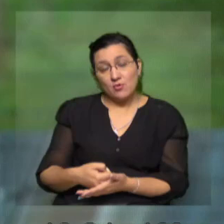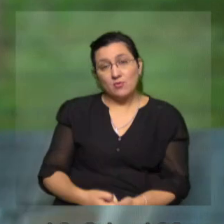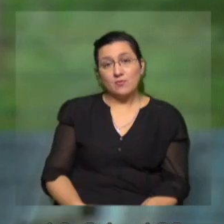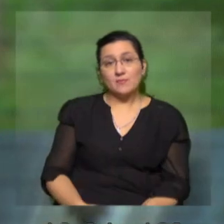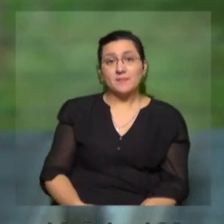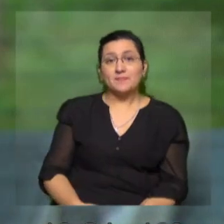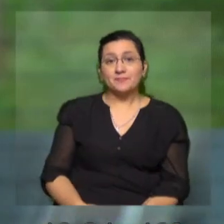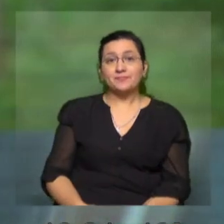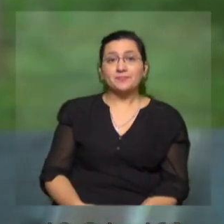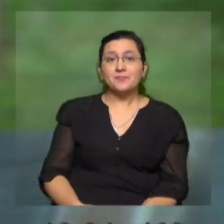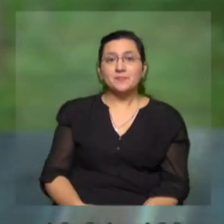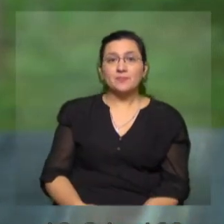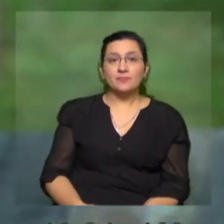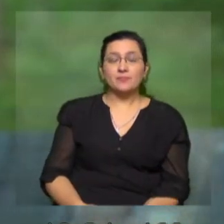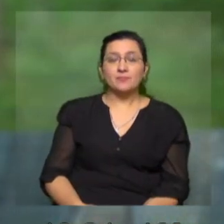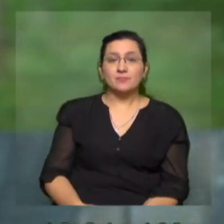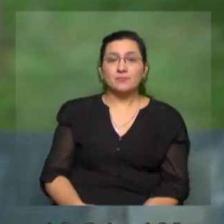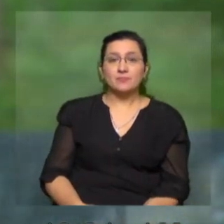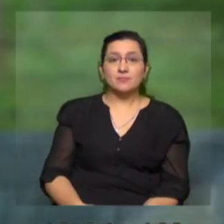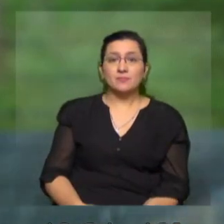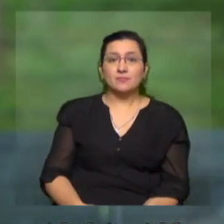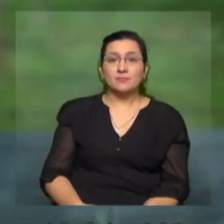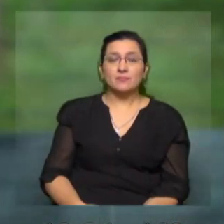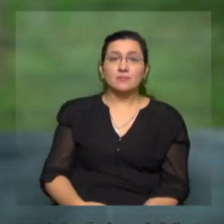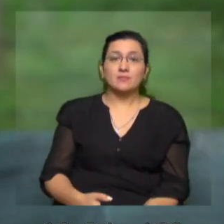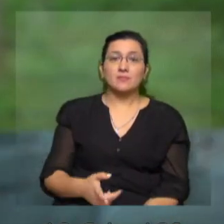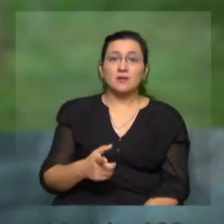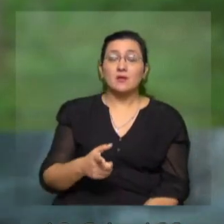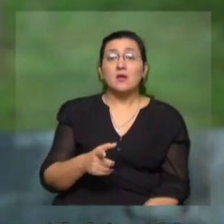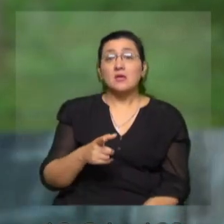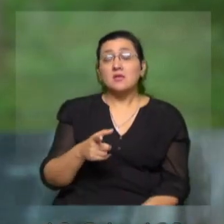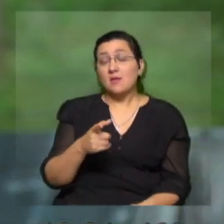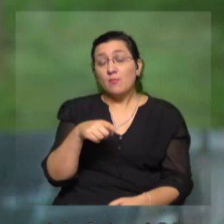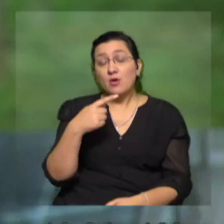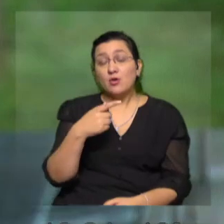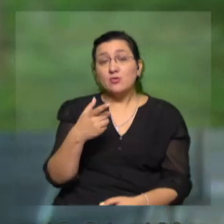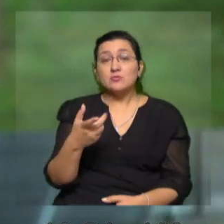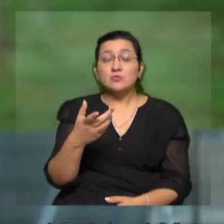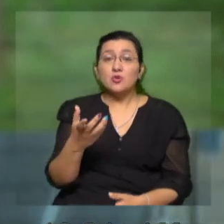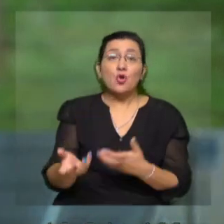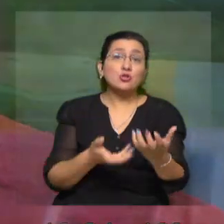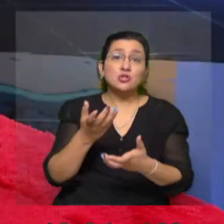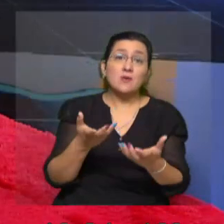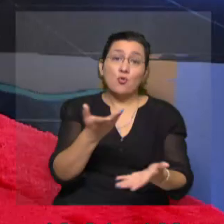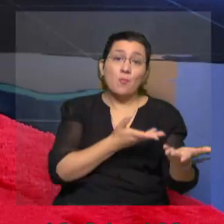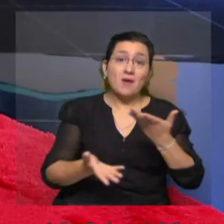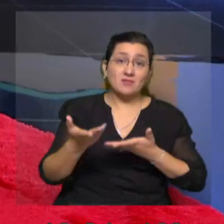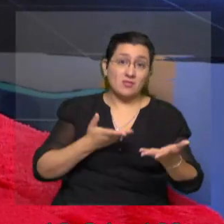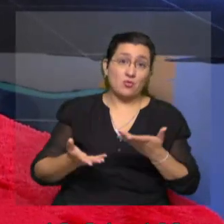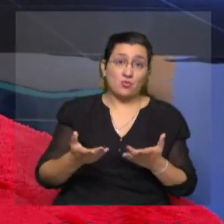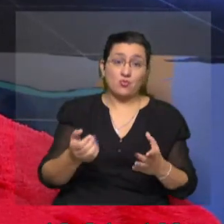cada uno y haciendo esa, vamos a decir, ese guiso, ¿no? Y vos te das